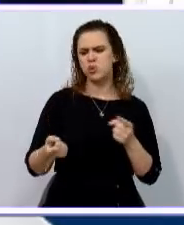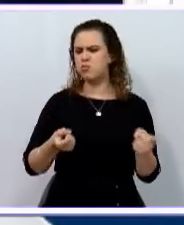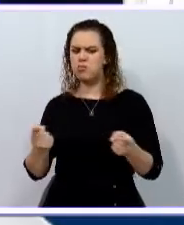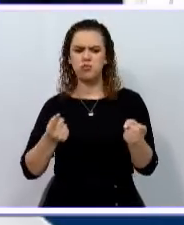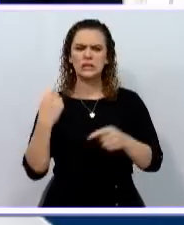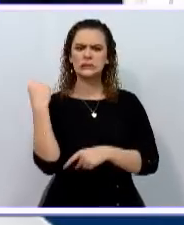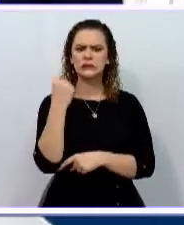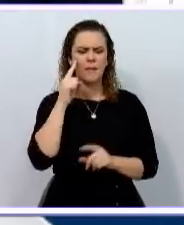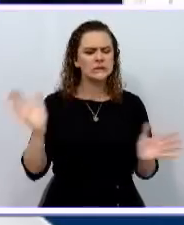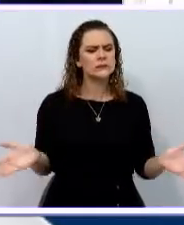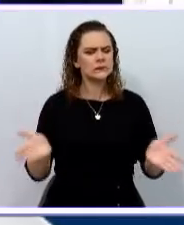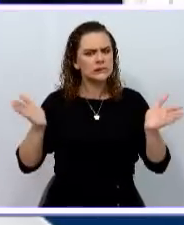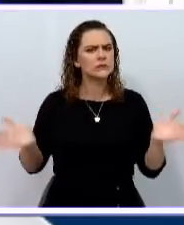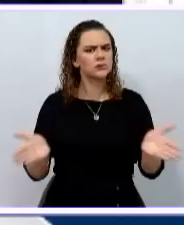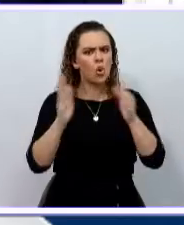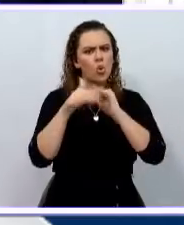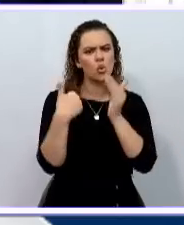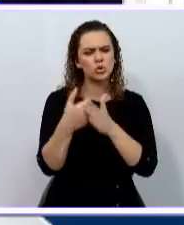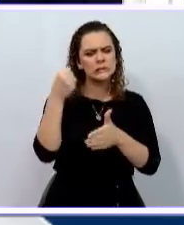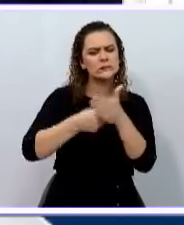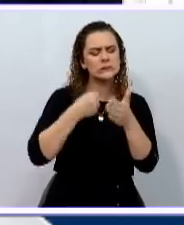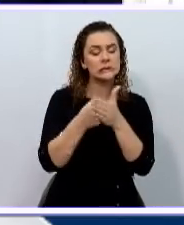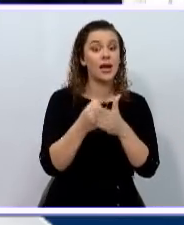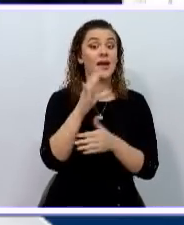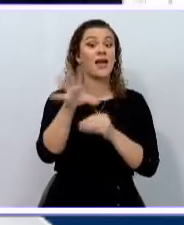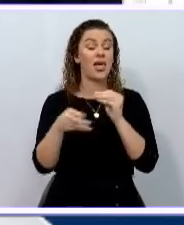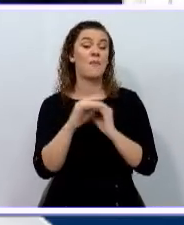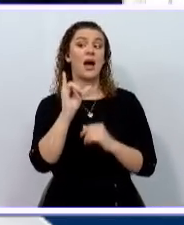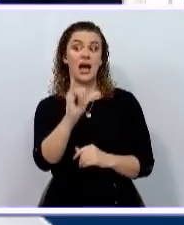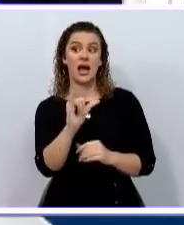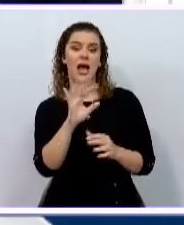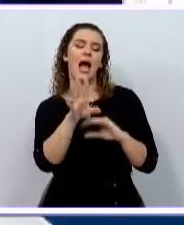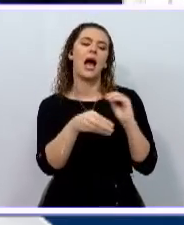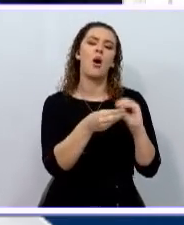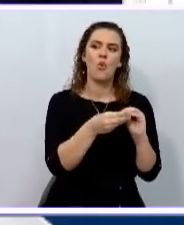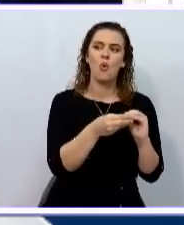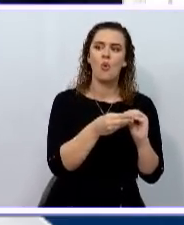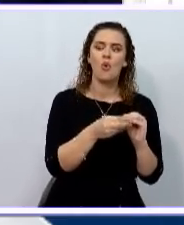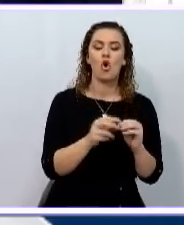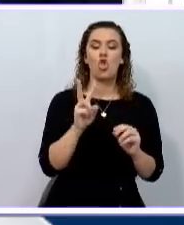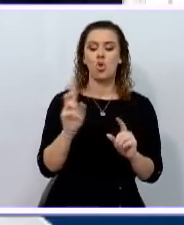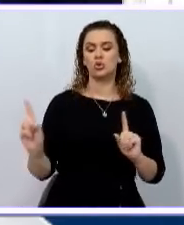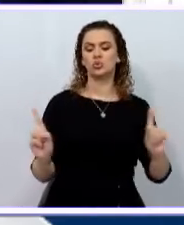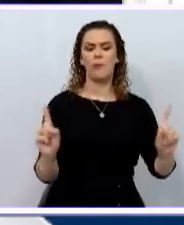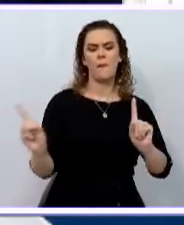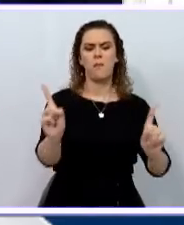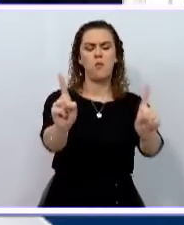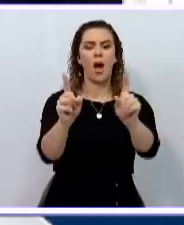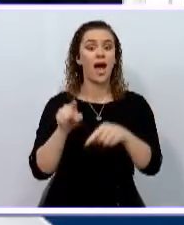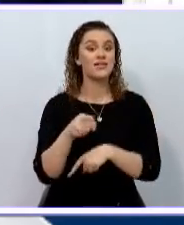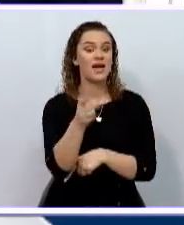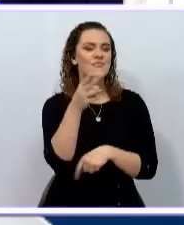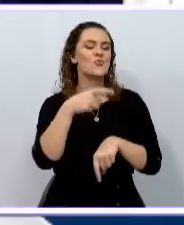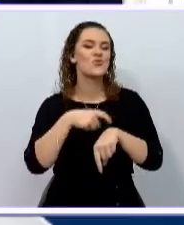pases valientes todos para adelante todos incisivos todos arriesgando y además de eso anudándole pasaban los dos laterales al ataque al mismo tiempo Eso